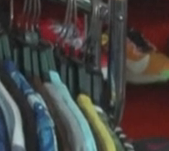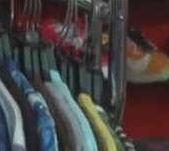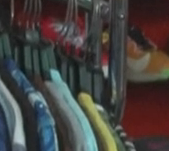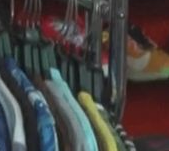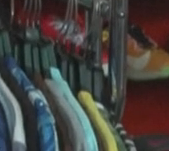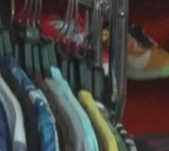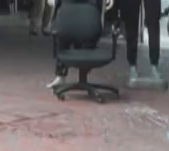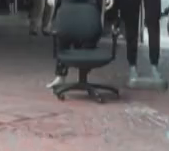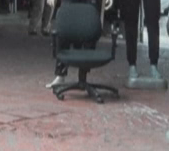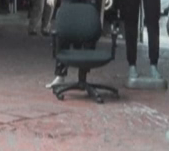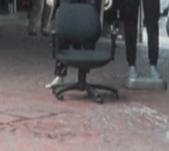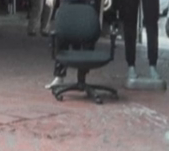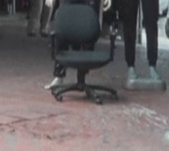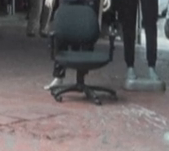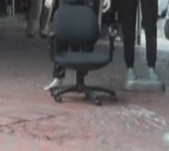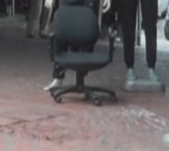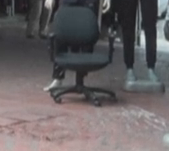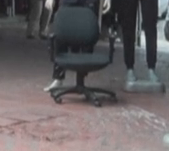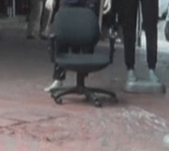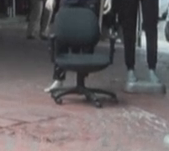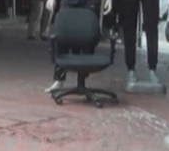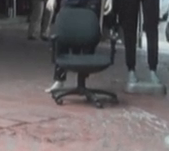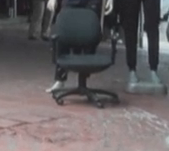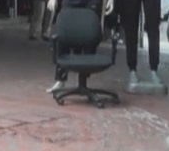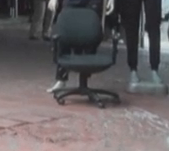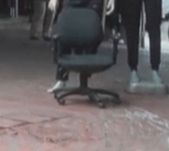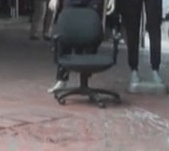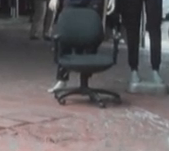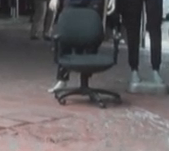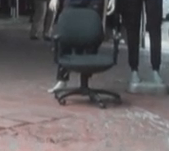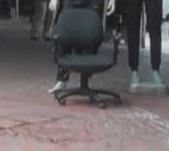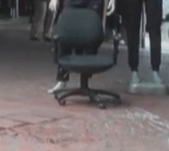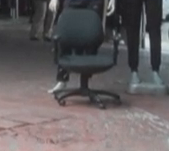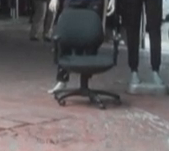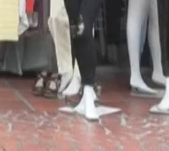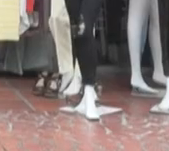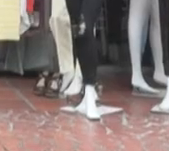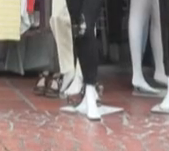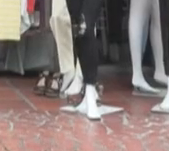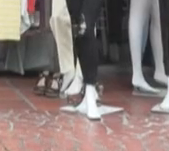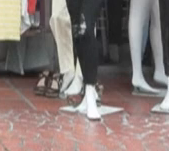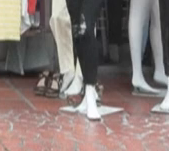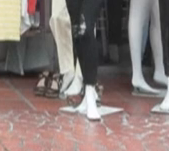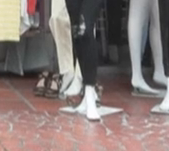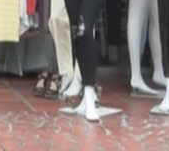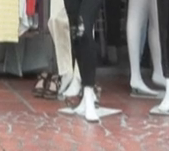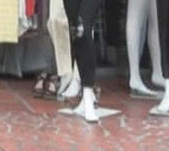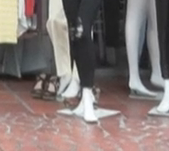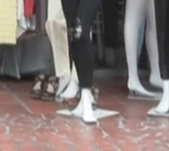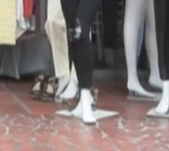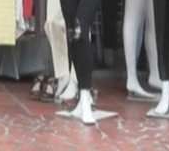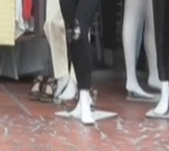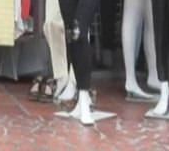estimó en julio que la economía venezolana se contrajo 7% durante el primer semestre con respecto al mismo